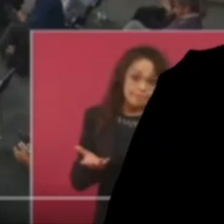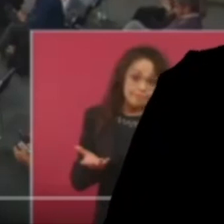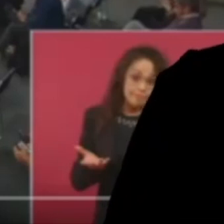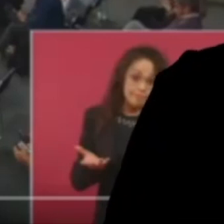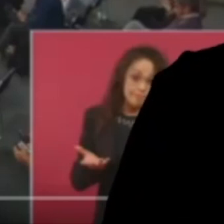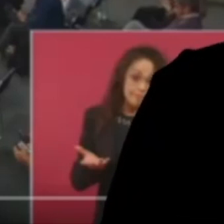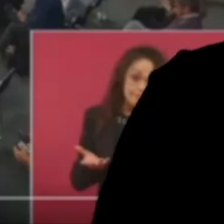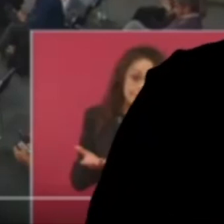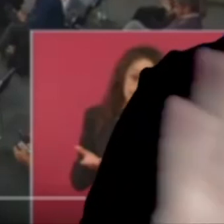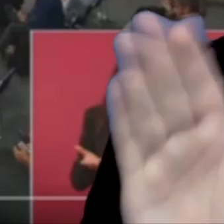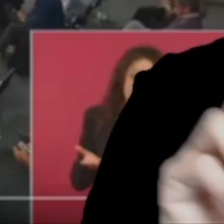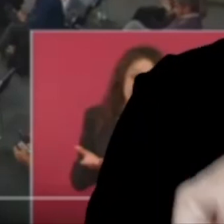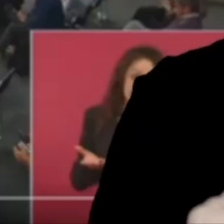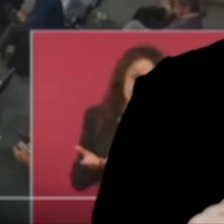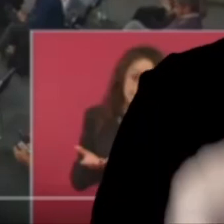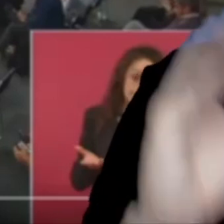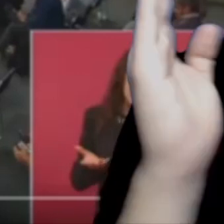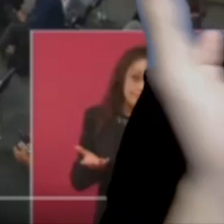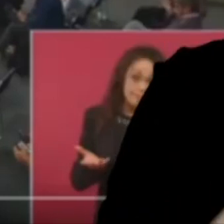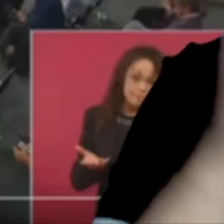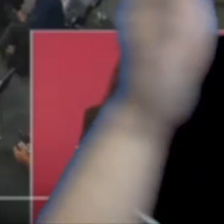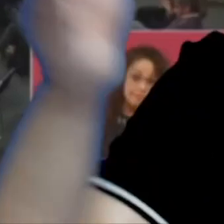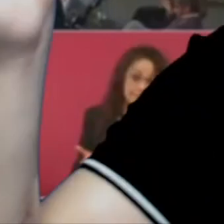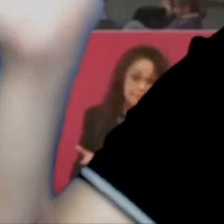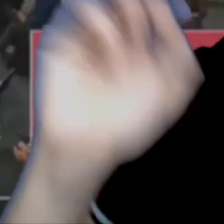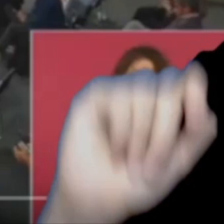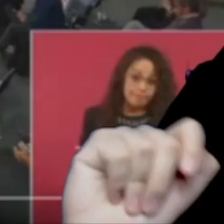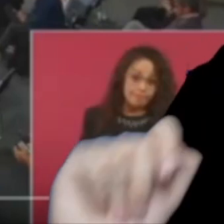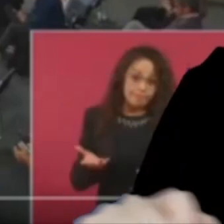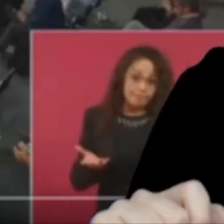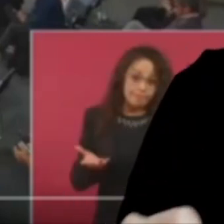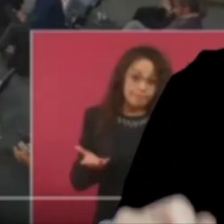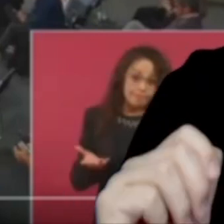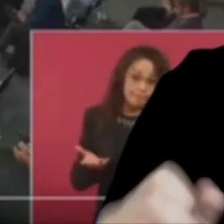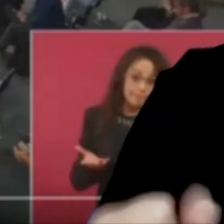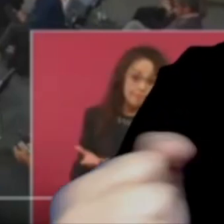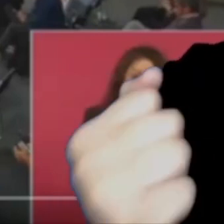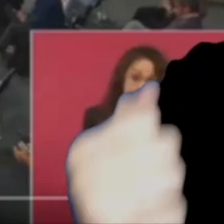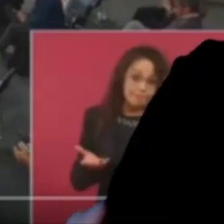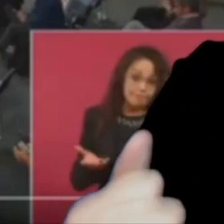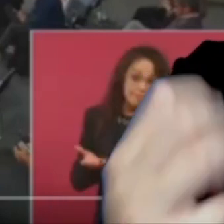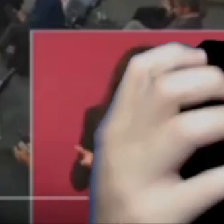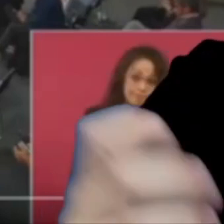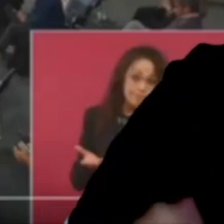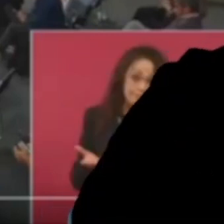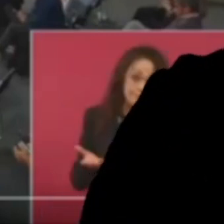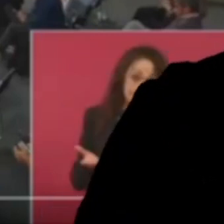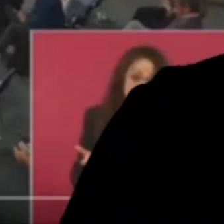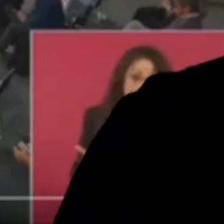imagínense Nada más eso no tiene nada que ver con estar aliándose y teniendo sus amistades bien